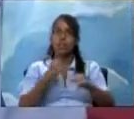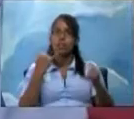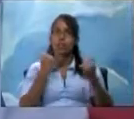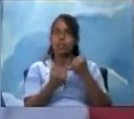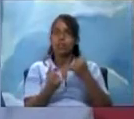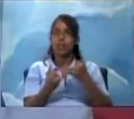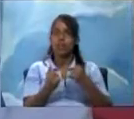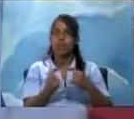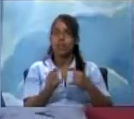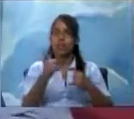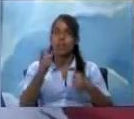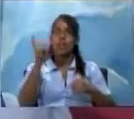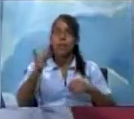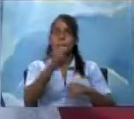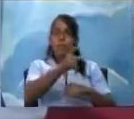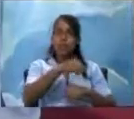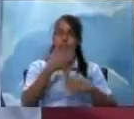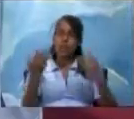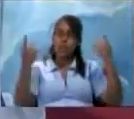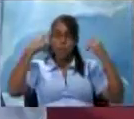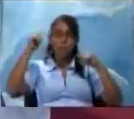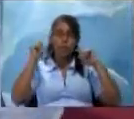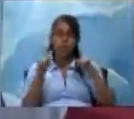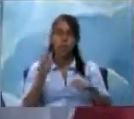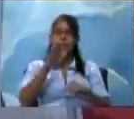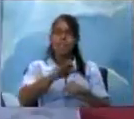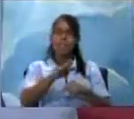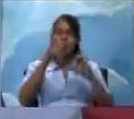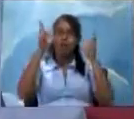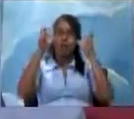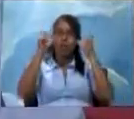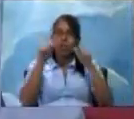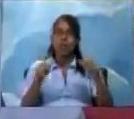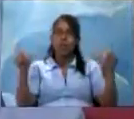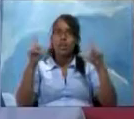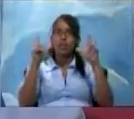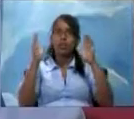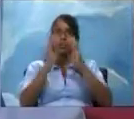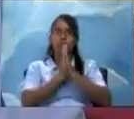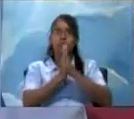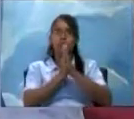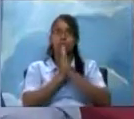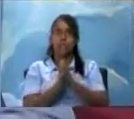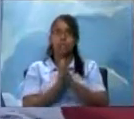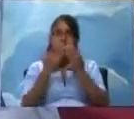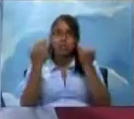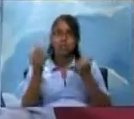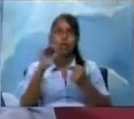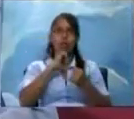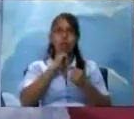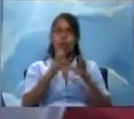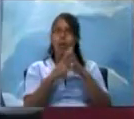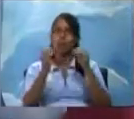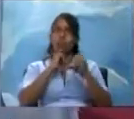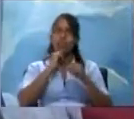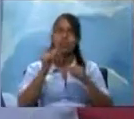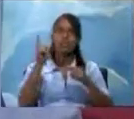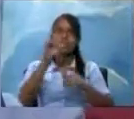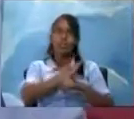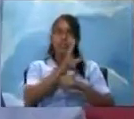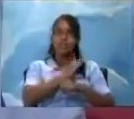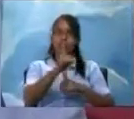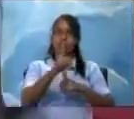final. Y las personas que hoy por hoy están oyendo estos matutinos, ya es para que la persona